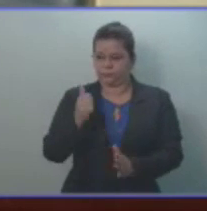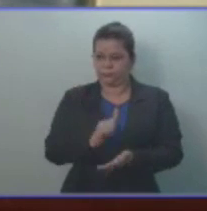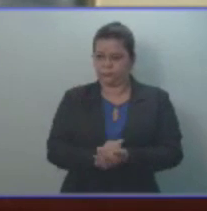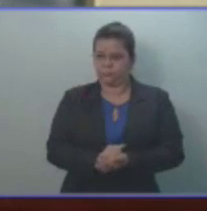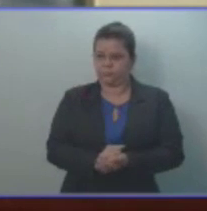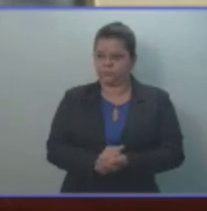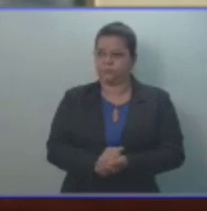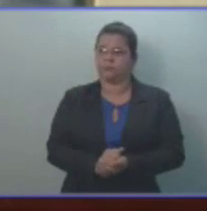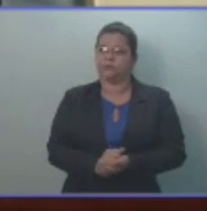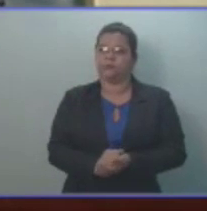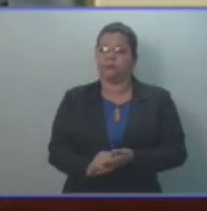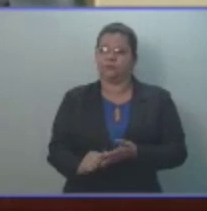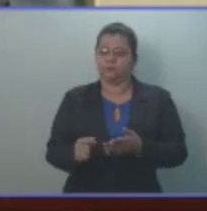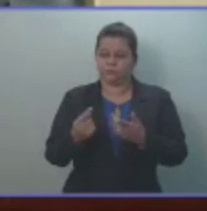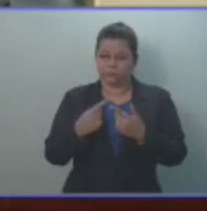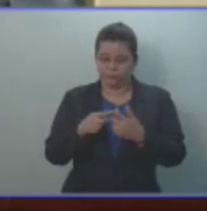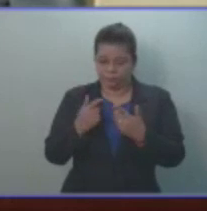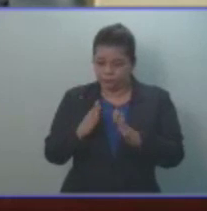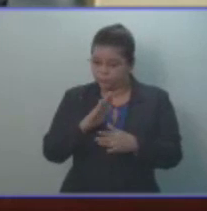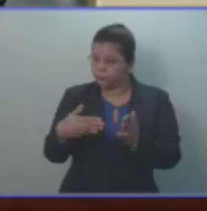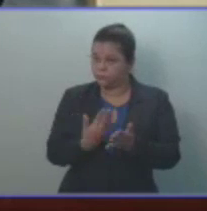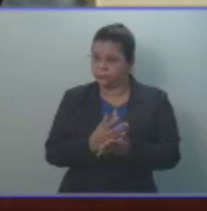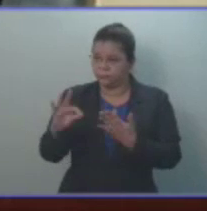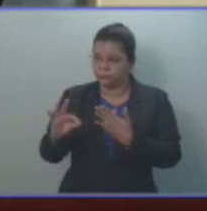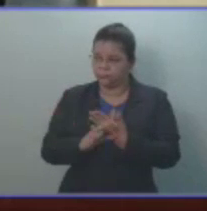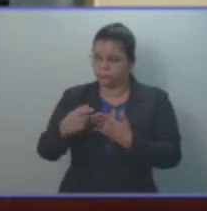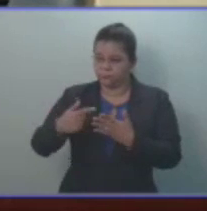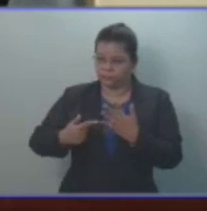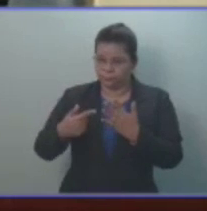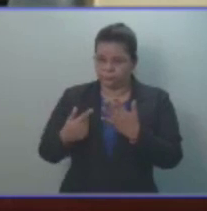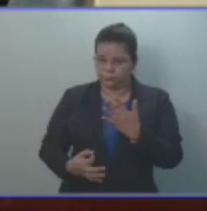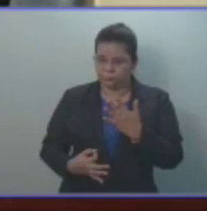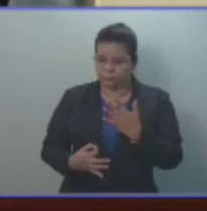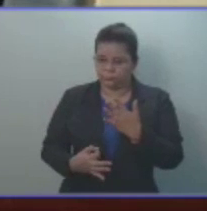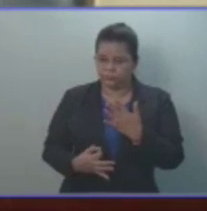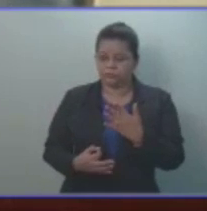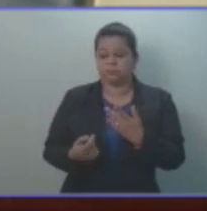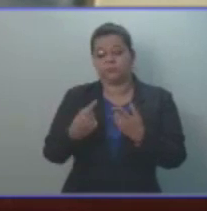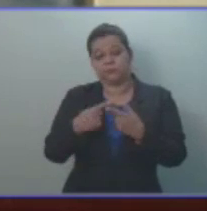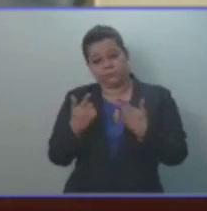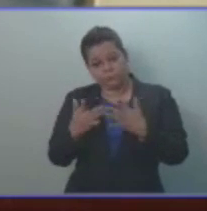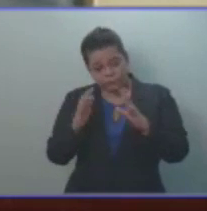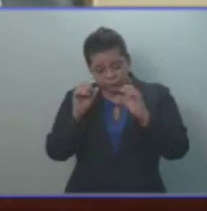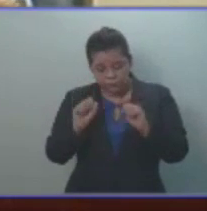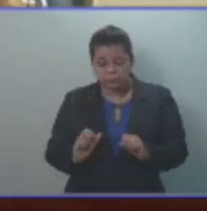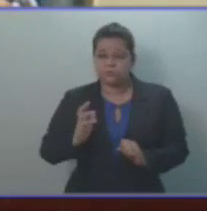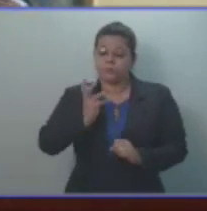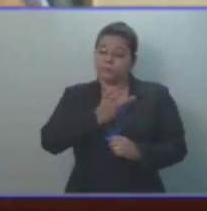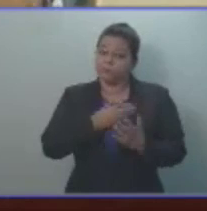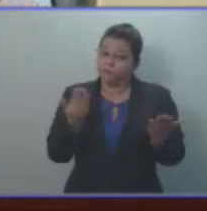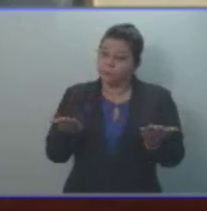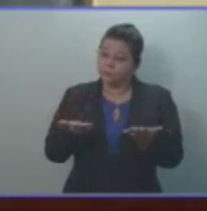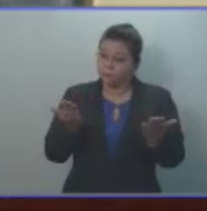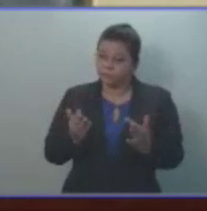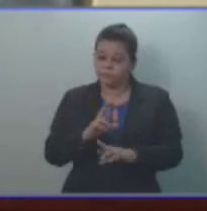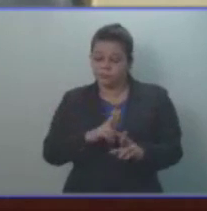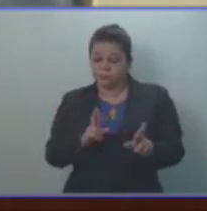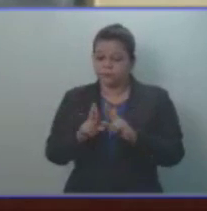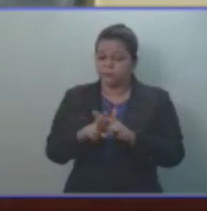este decreto, también tengamos que realizar alguna